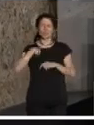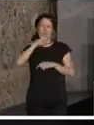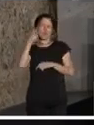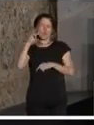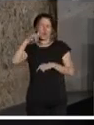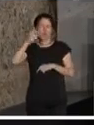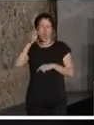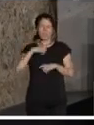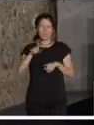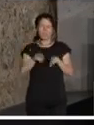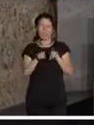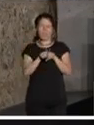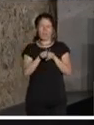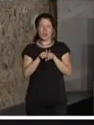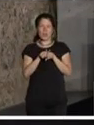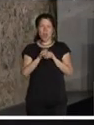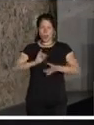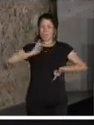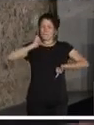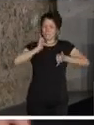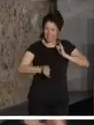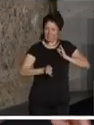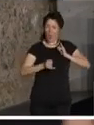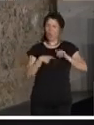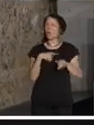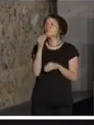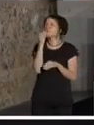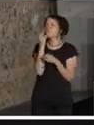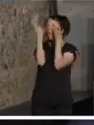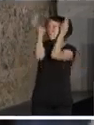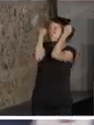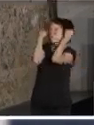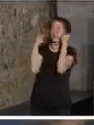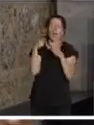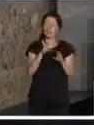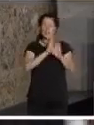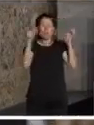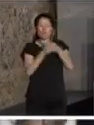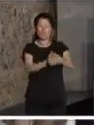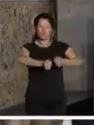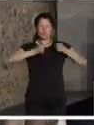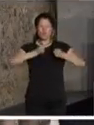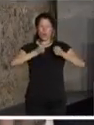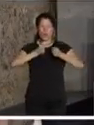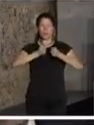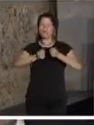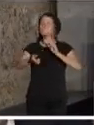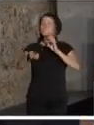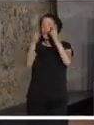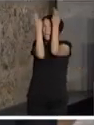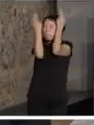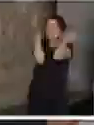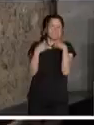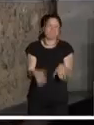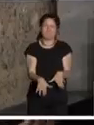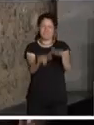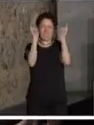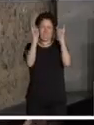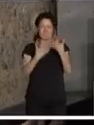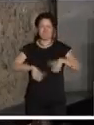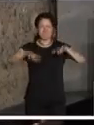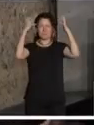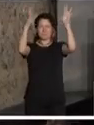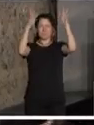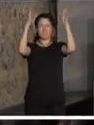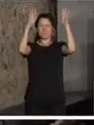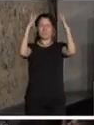Julio anguita que besemos la bota que nos pisa Esta es la fuerza que no no besa la bota que nos Pisa